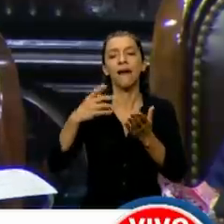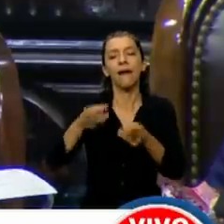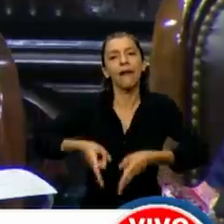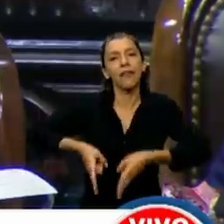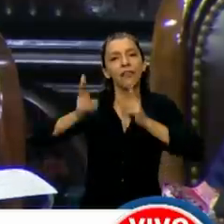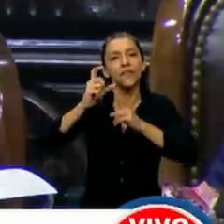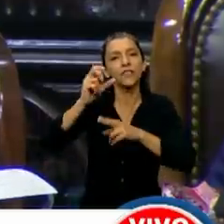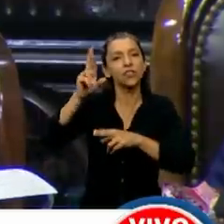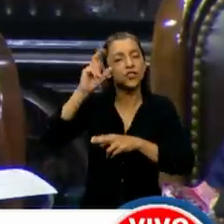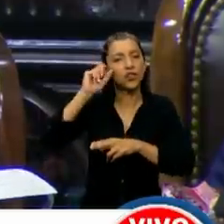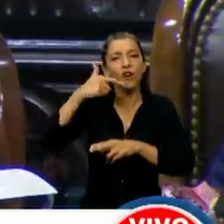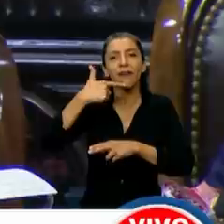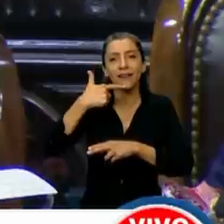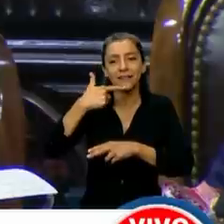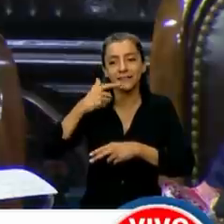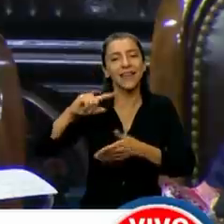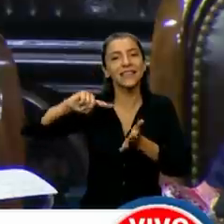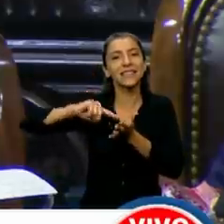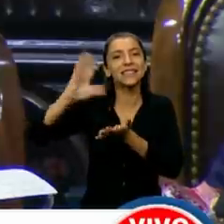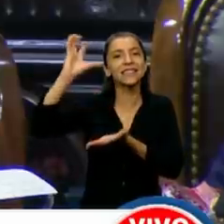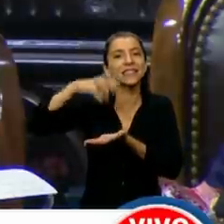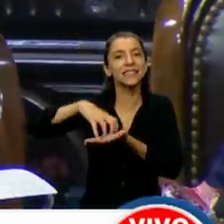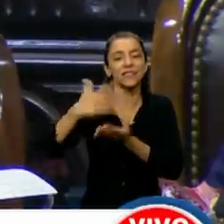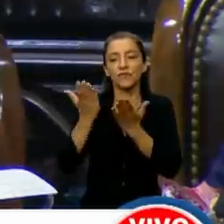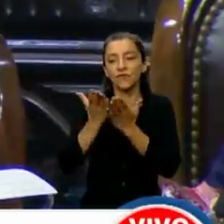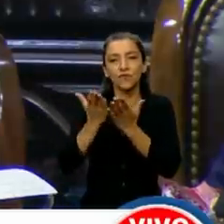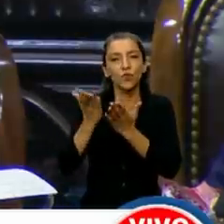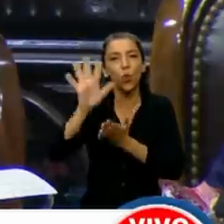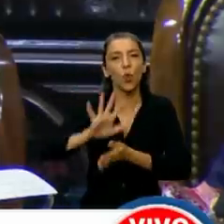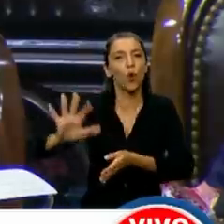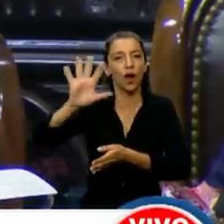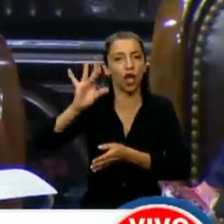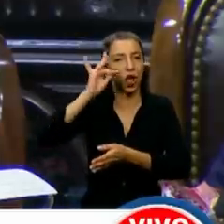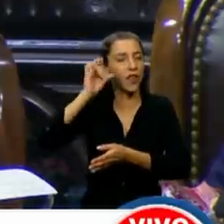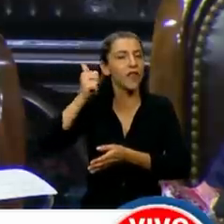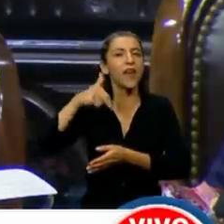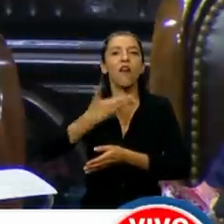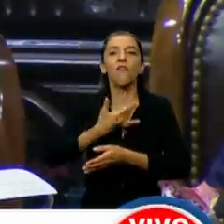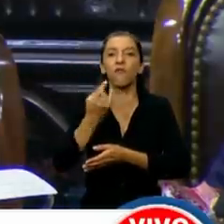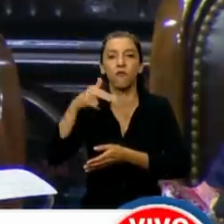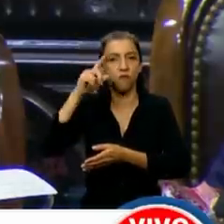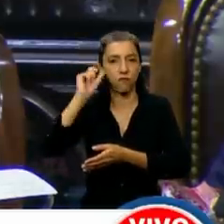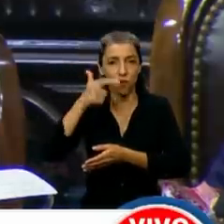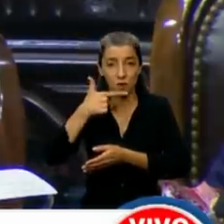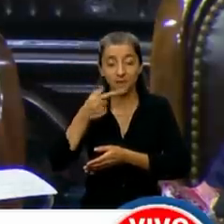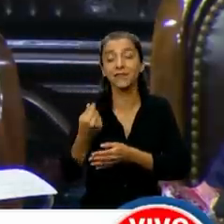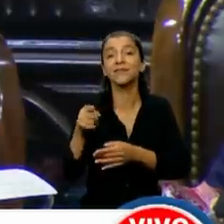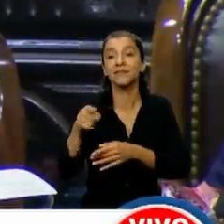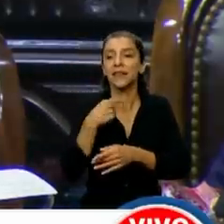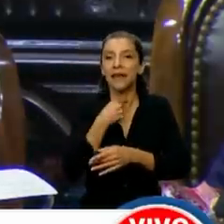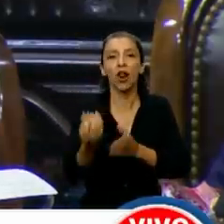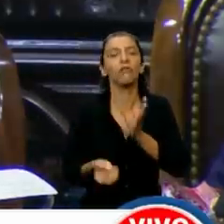de deán funes este centro educativo fue destinado a la formación de jóvenes y adultos y